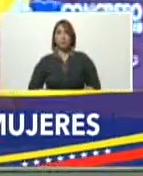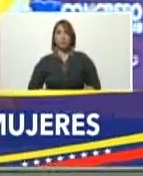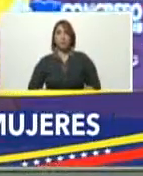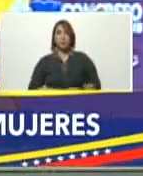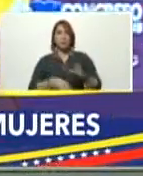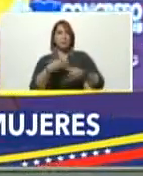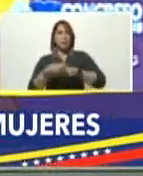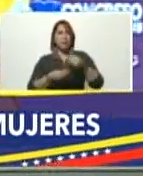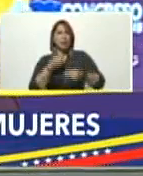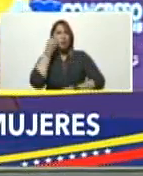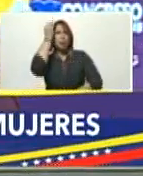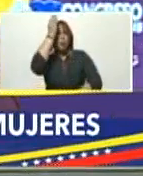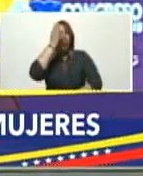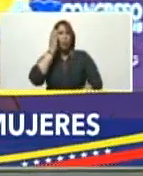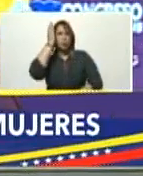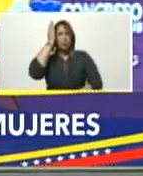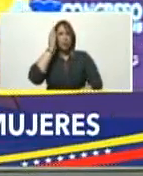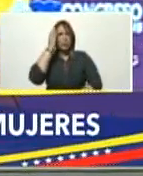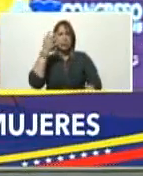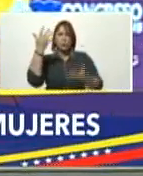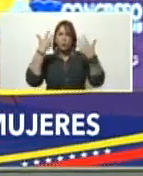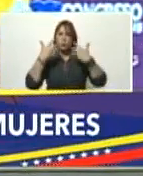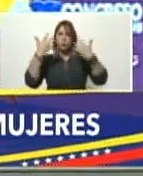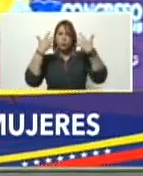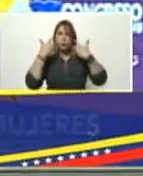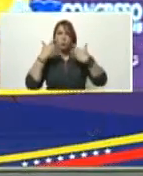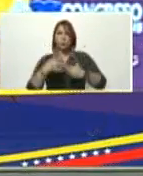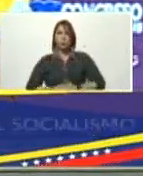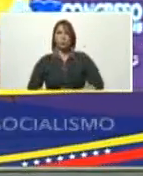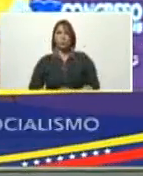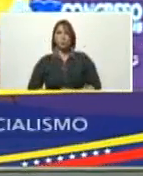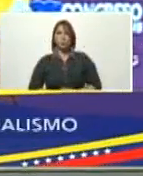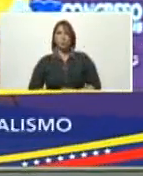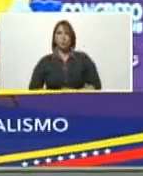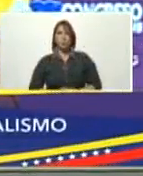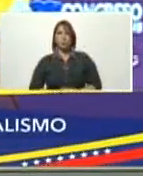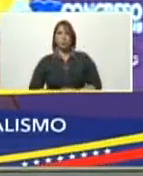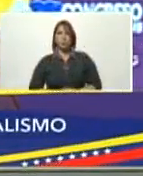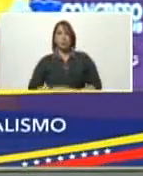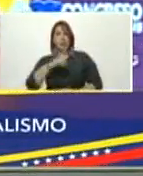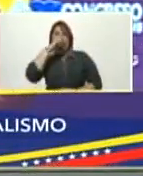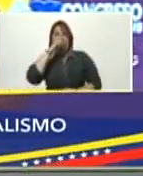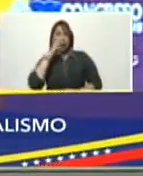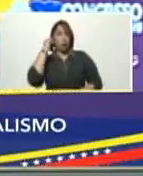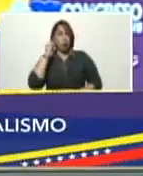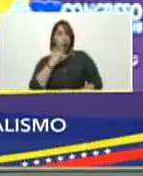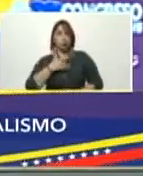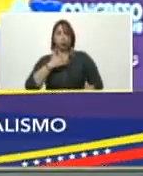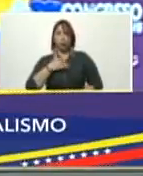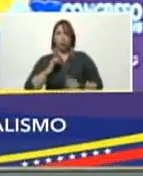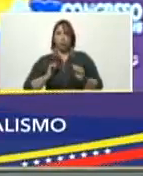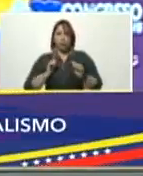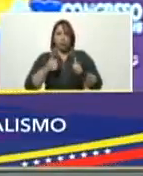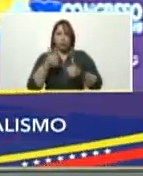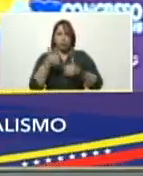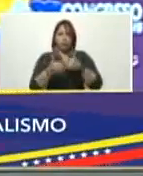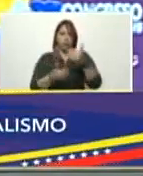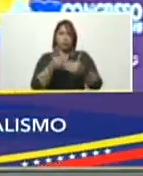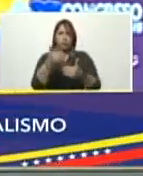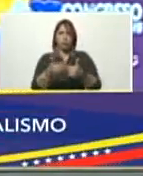hacer conscientes de la era bolivariana que arrancó con